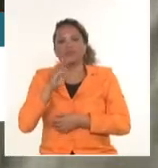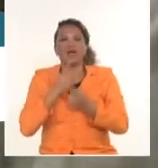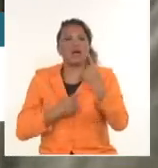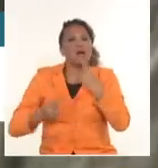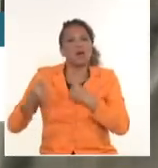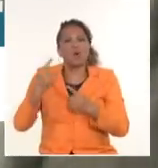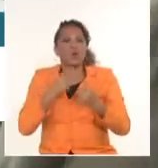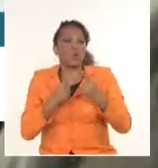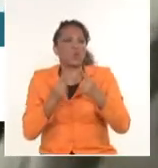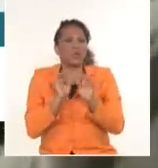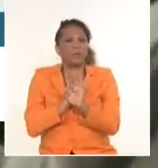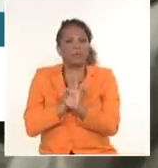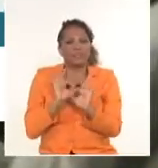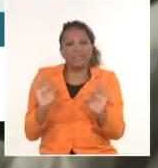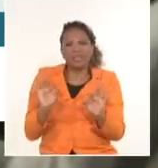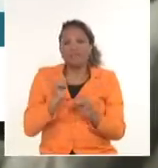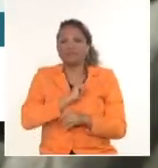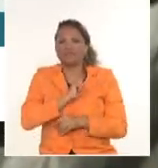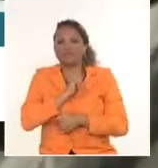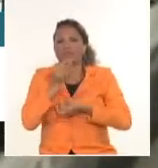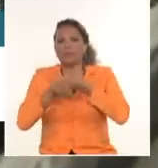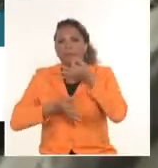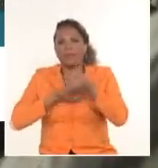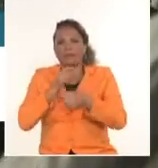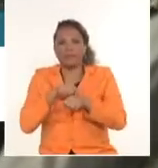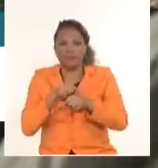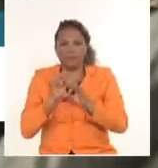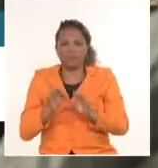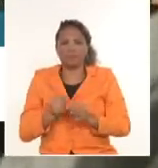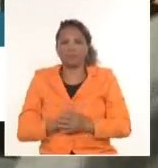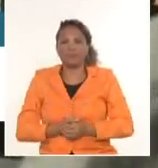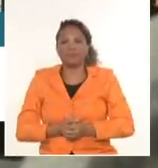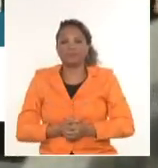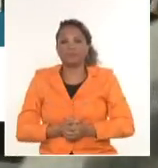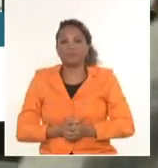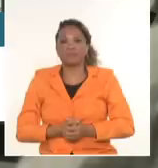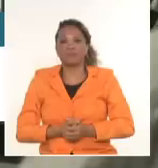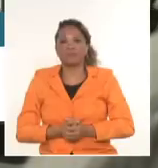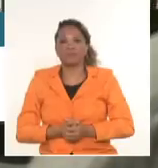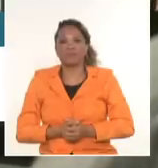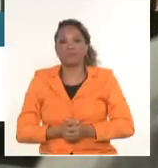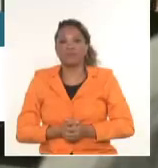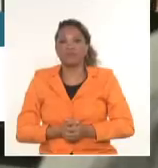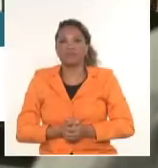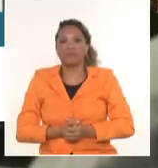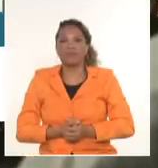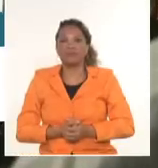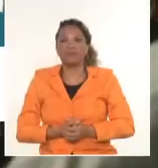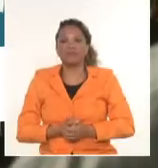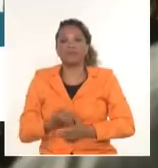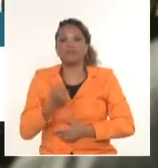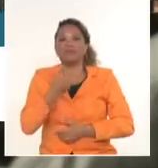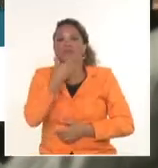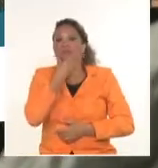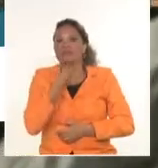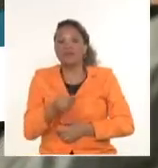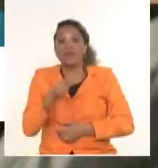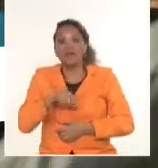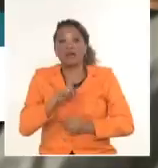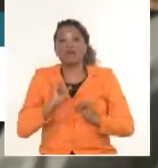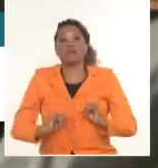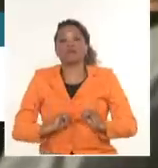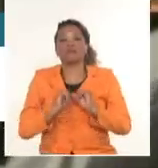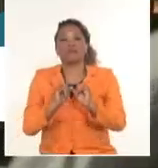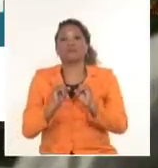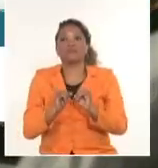en específico que quisieras destacar a esta hora? Te estabas refiriendo, por ejemplo, a las jóvenes figuras. Ya estabas incluso anunciando